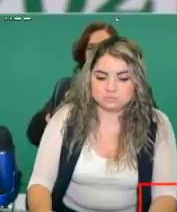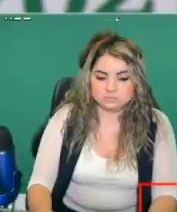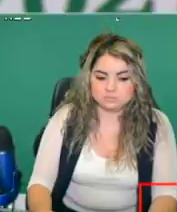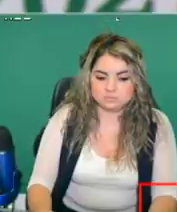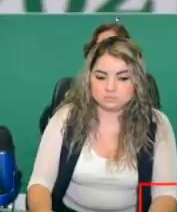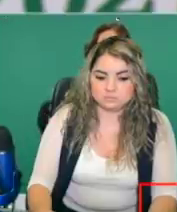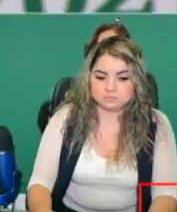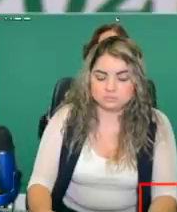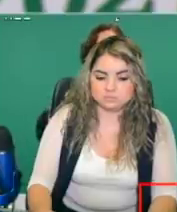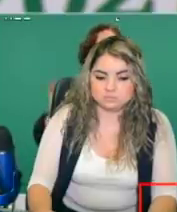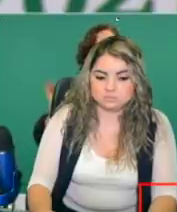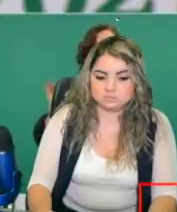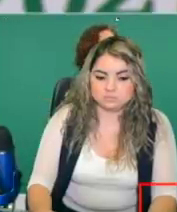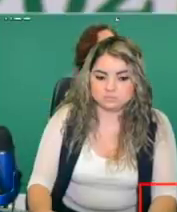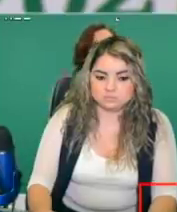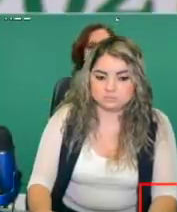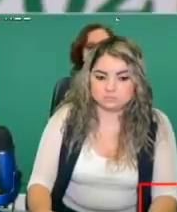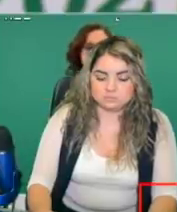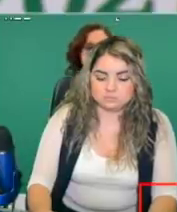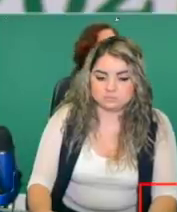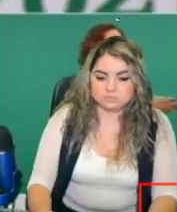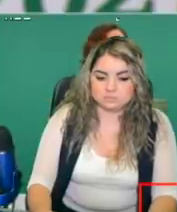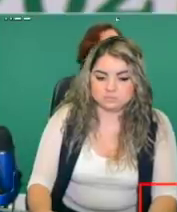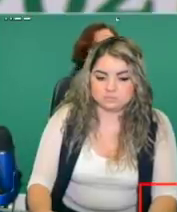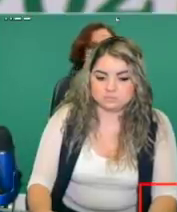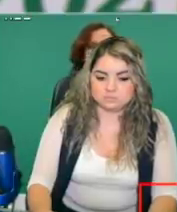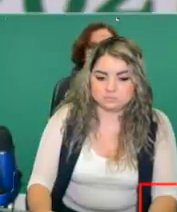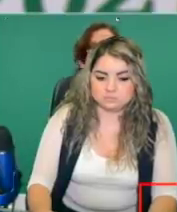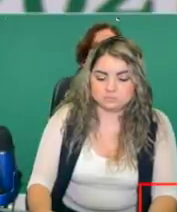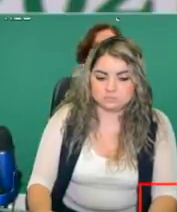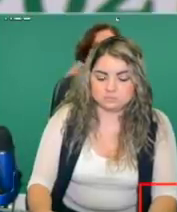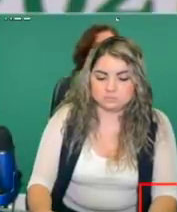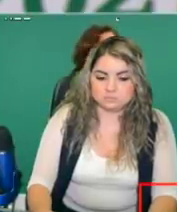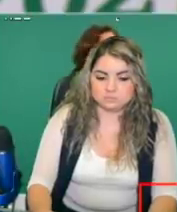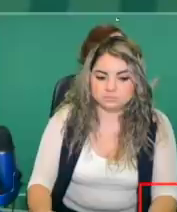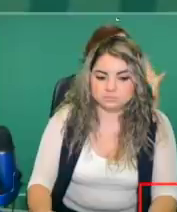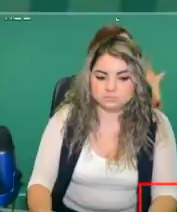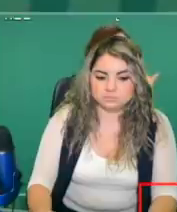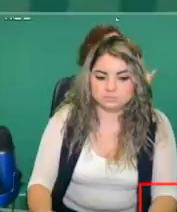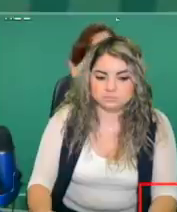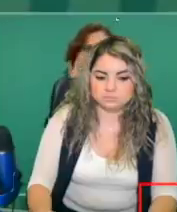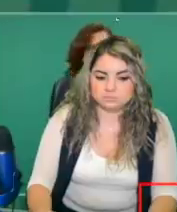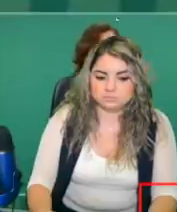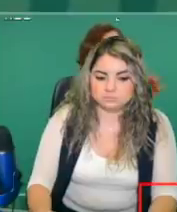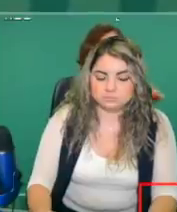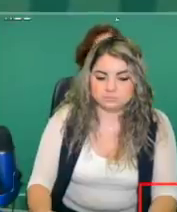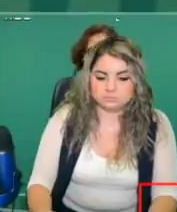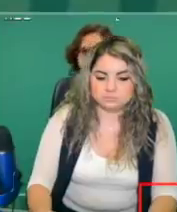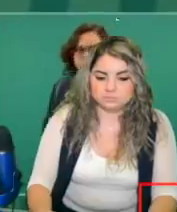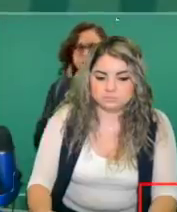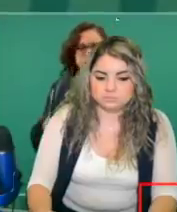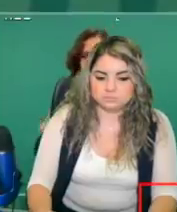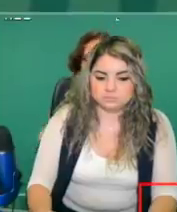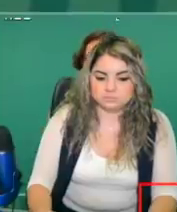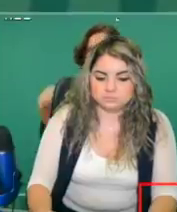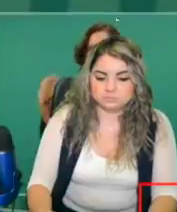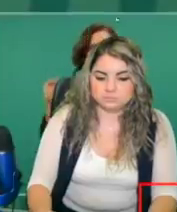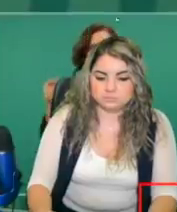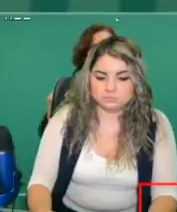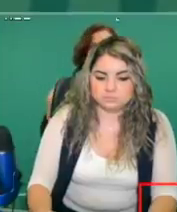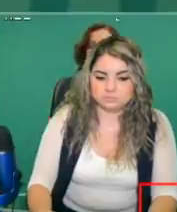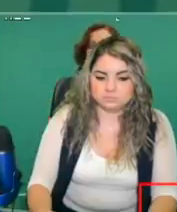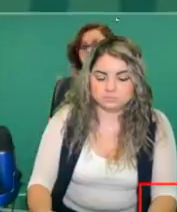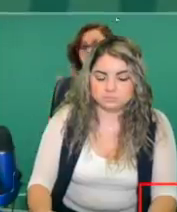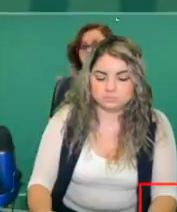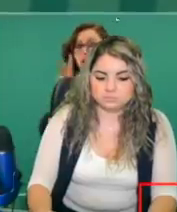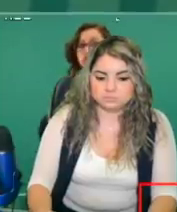de 7 meses, fue en julio del 2013, la entrega definitiva. Pero más allá de eso y de otros datos,